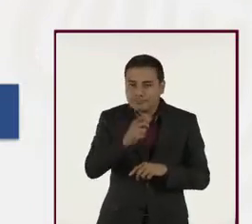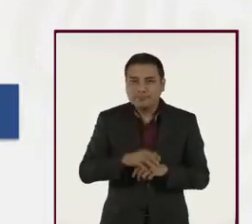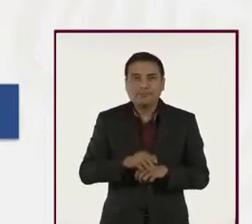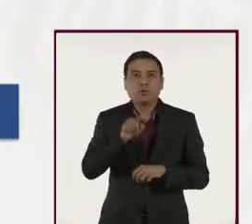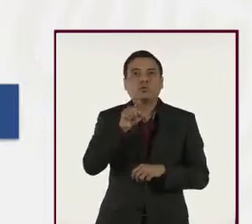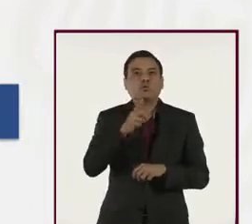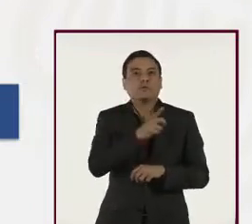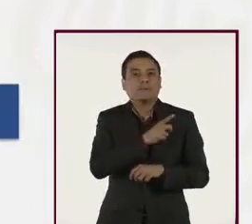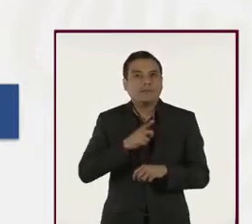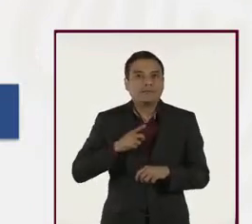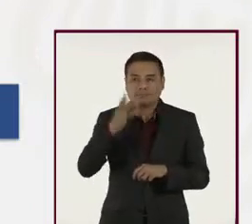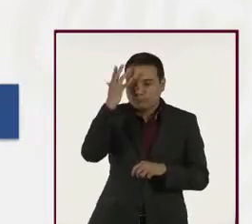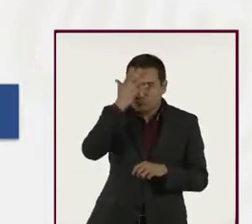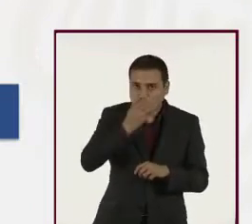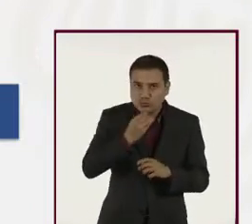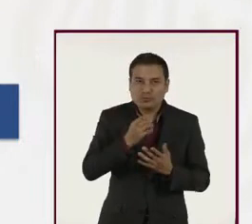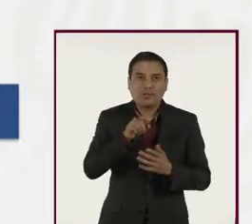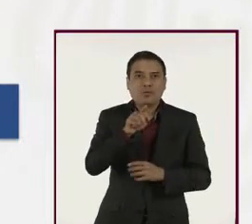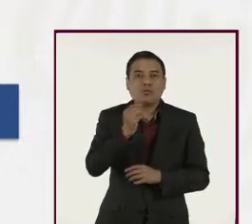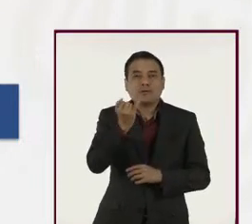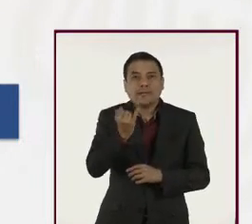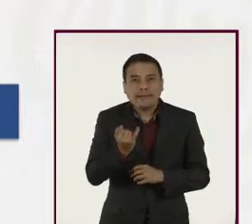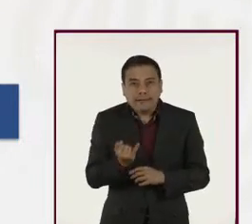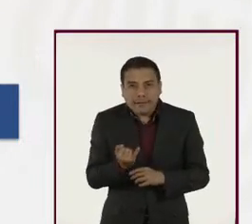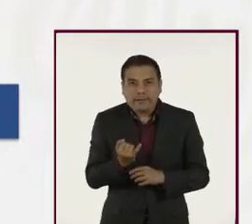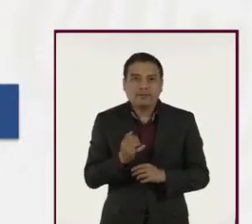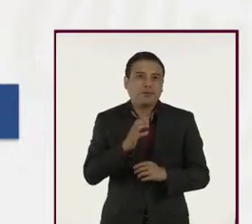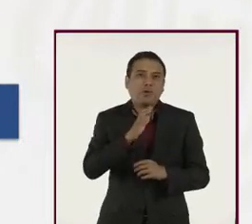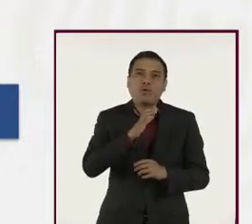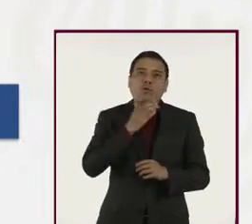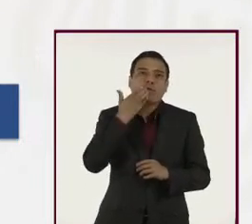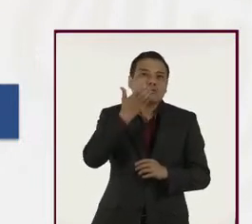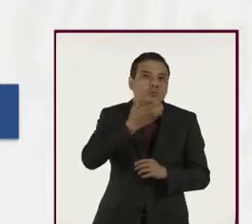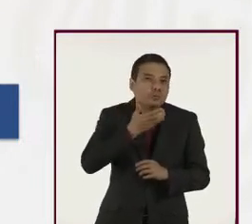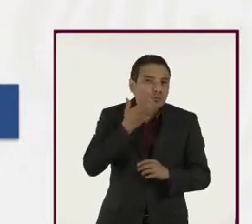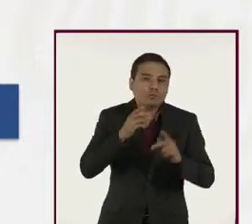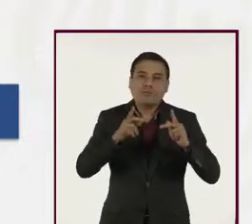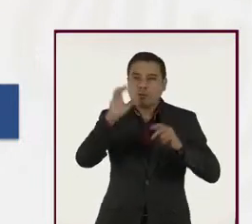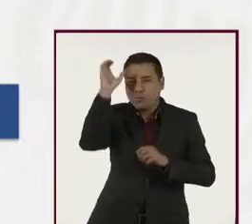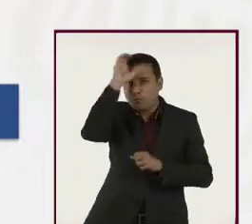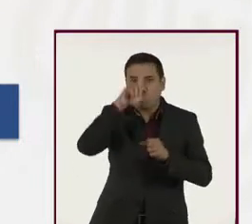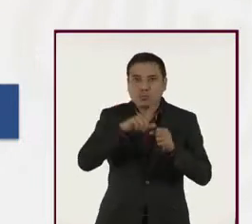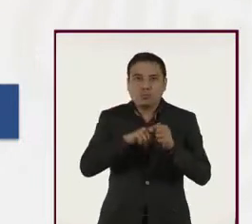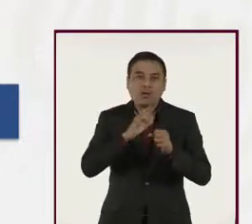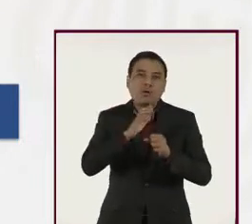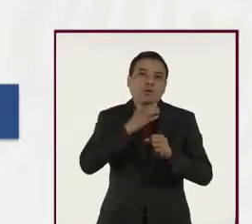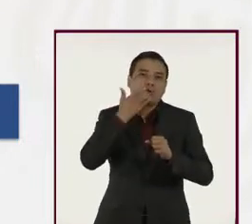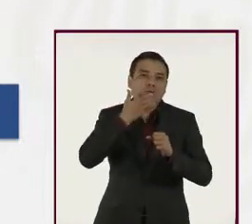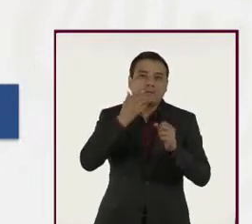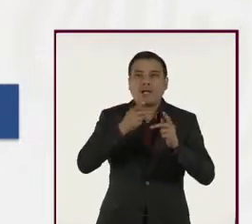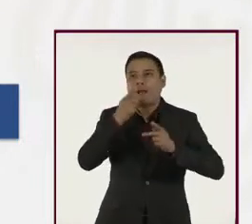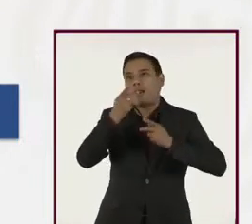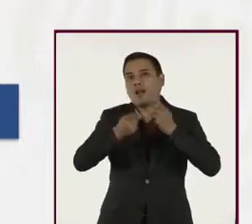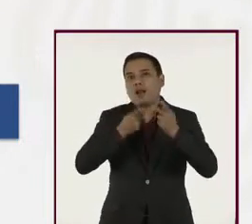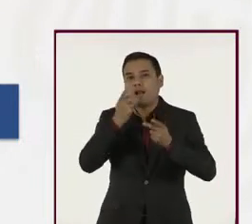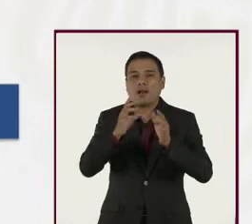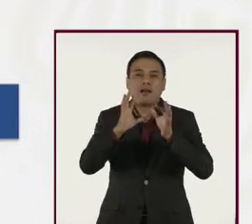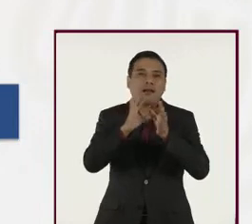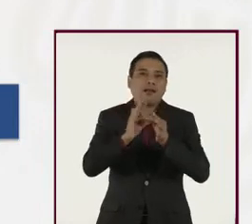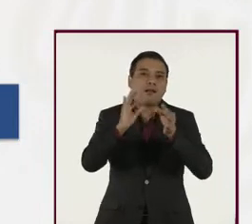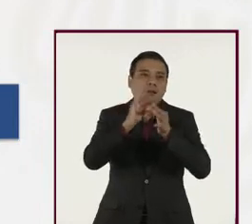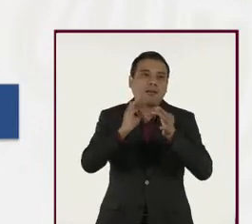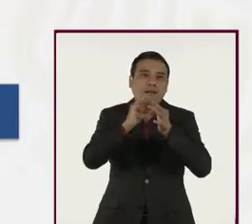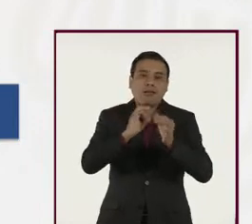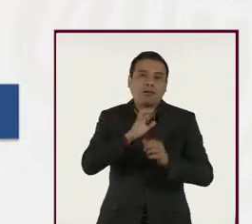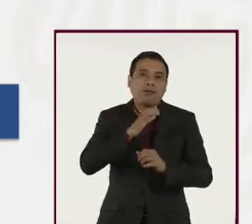imágenes delgadas o a ciertos estereotipos que se ha encargado a nivel cultural de colocarse como esta predisposición o